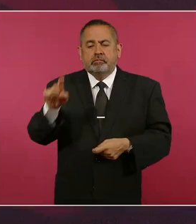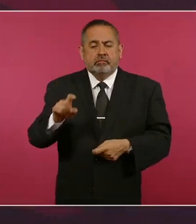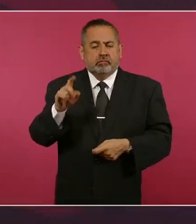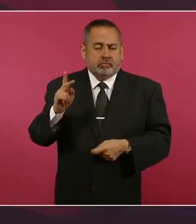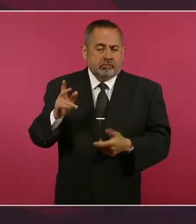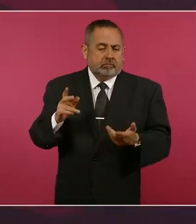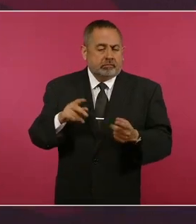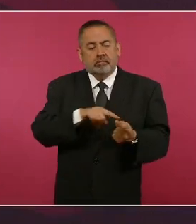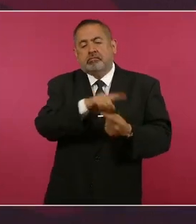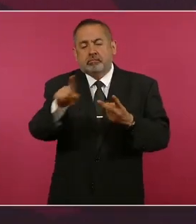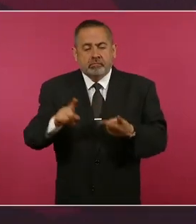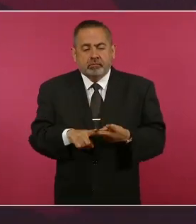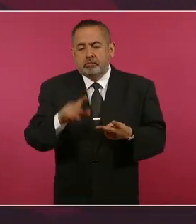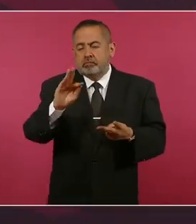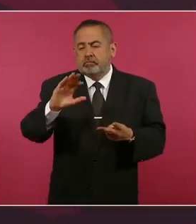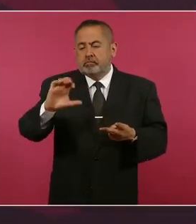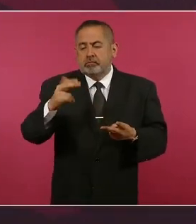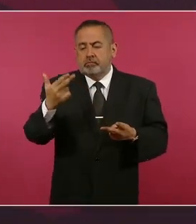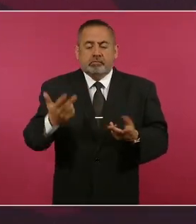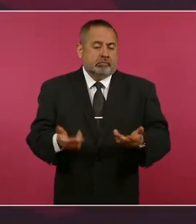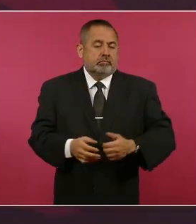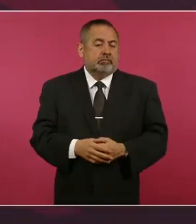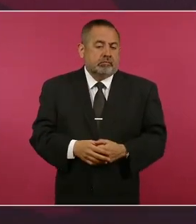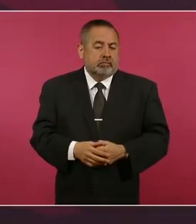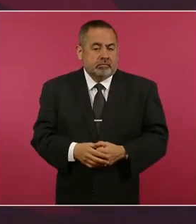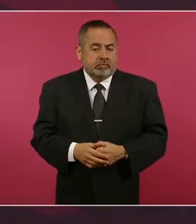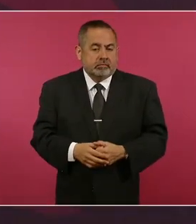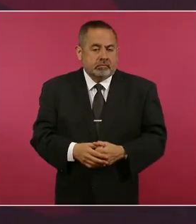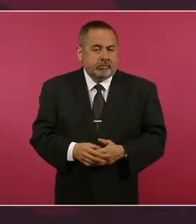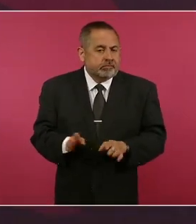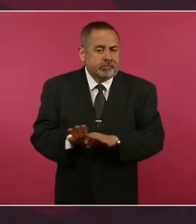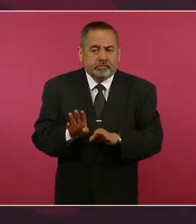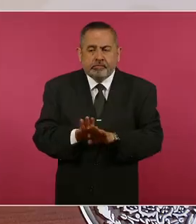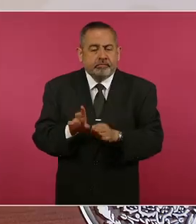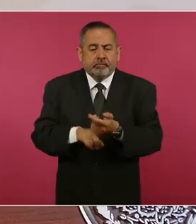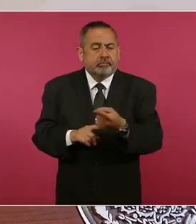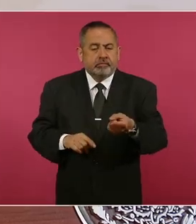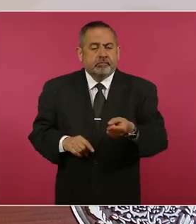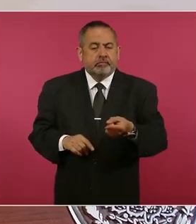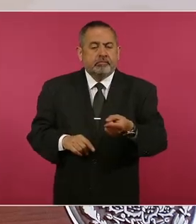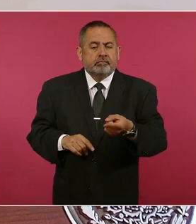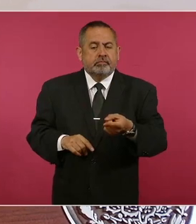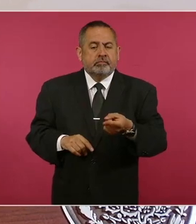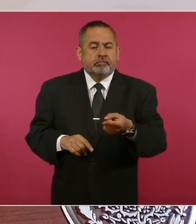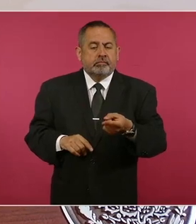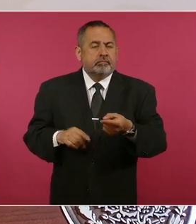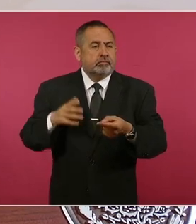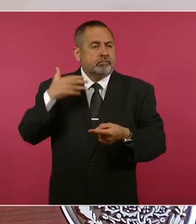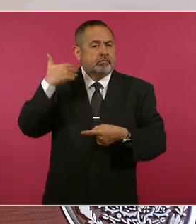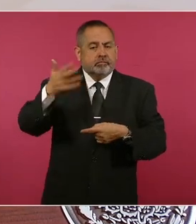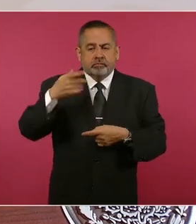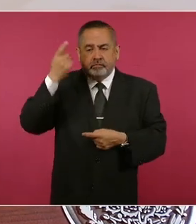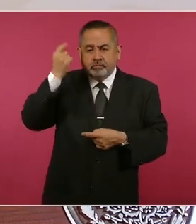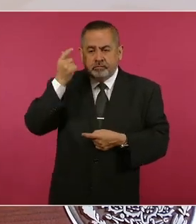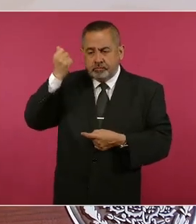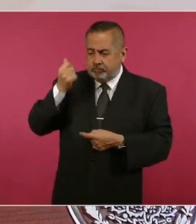de Calderón. Entonces, ¿cómo se va a crear el Fondo de Pensiones